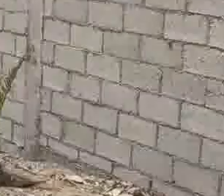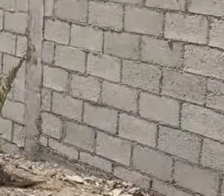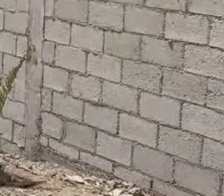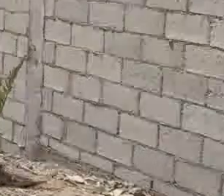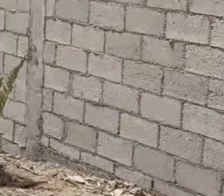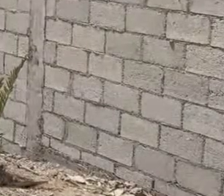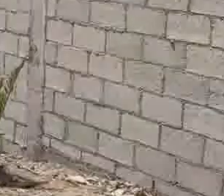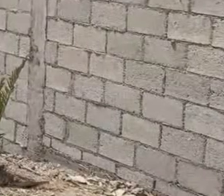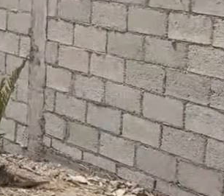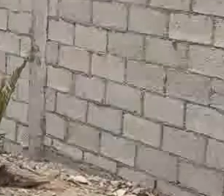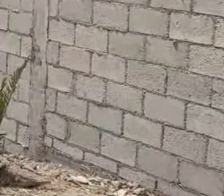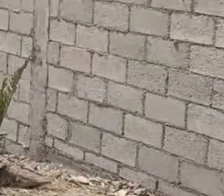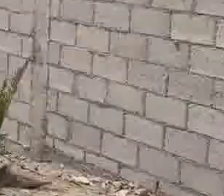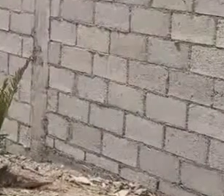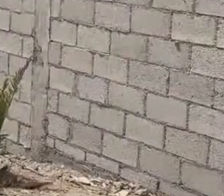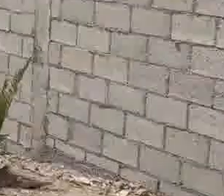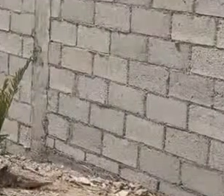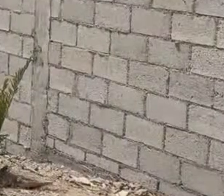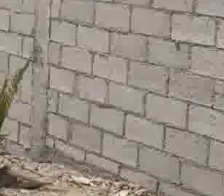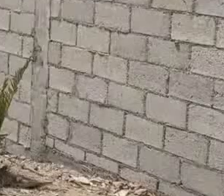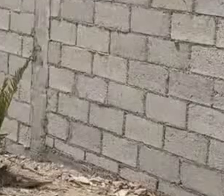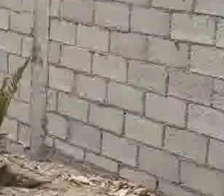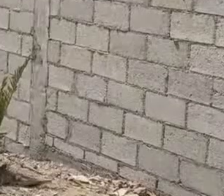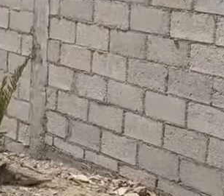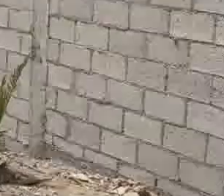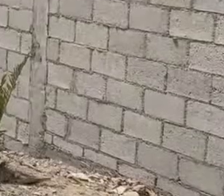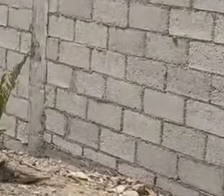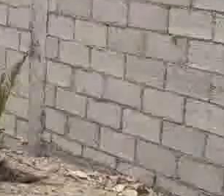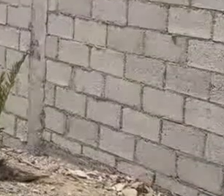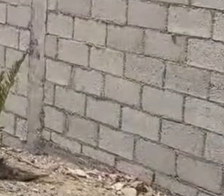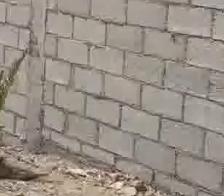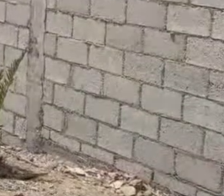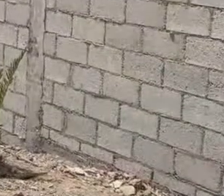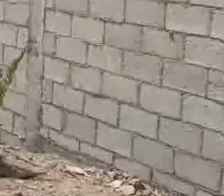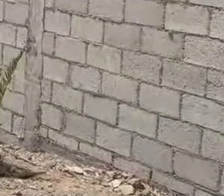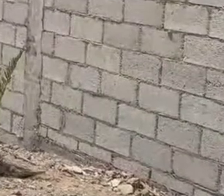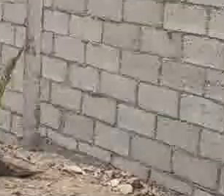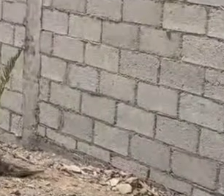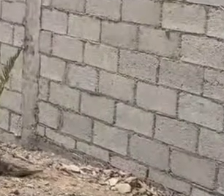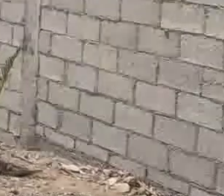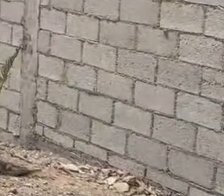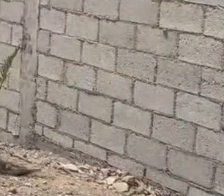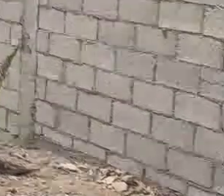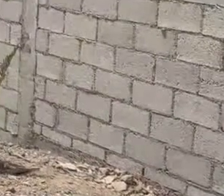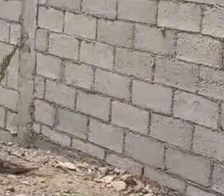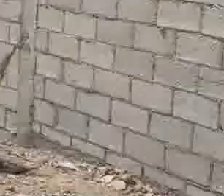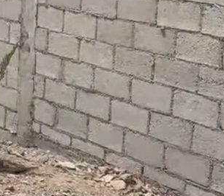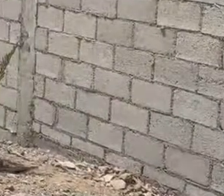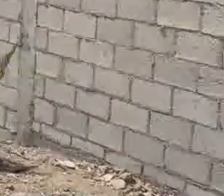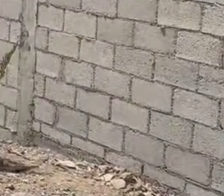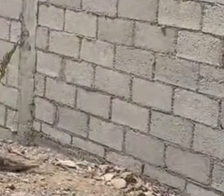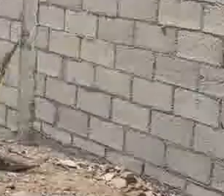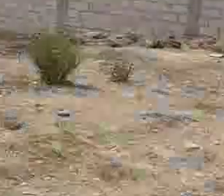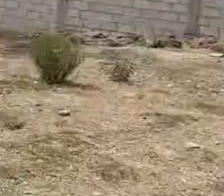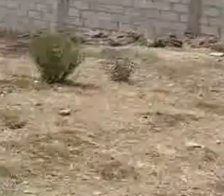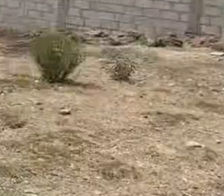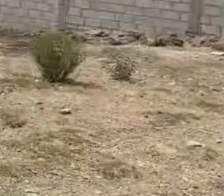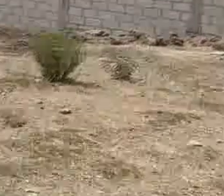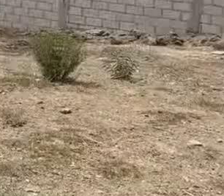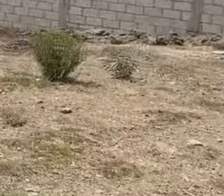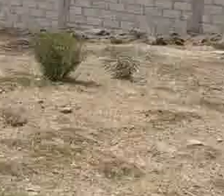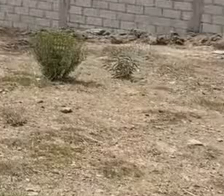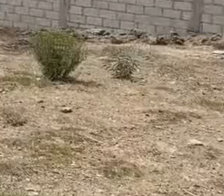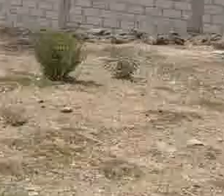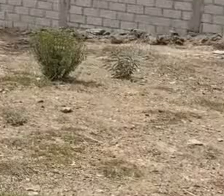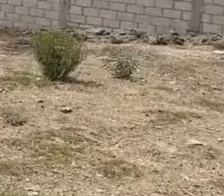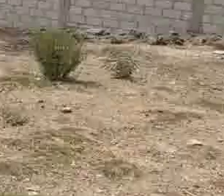lo primero nos pusimos de acuerdo con el presidente, o sea, el comité de padres de familia, para trabajar en conjunto. Y ahorita con